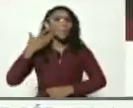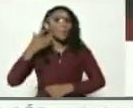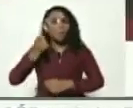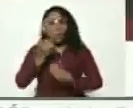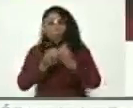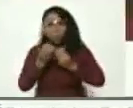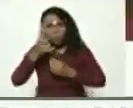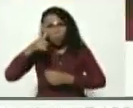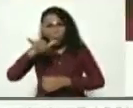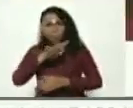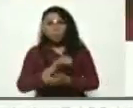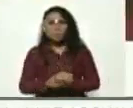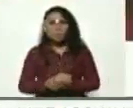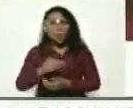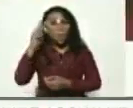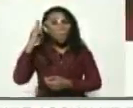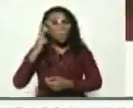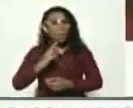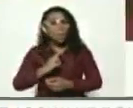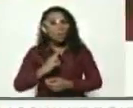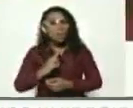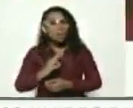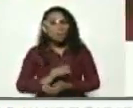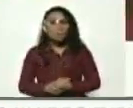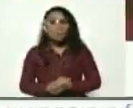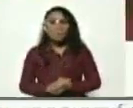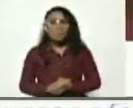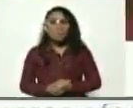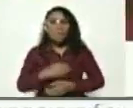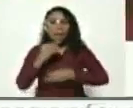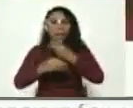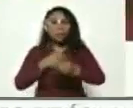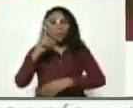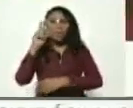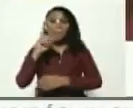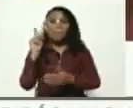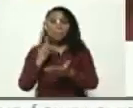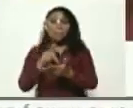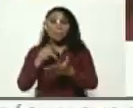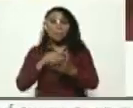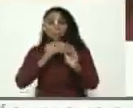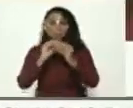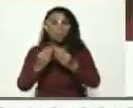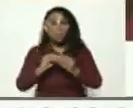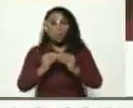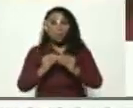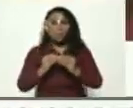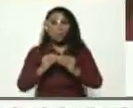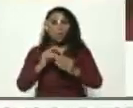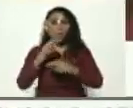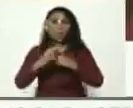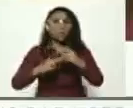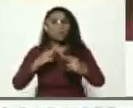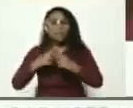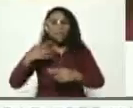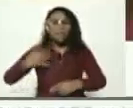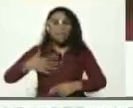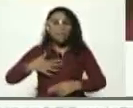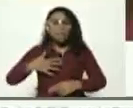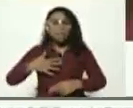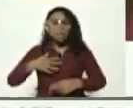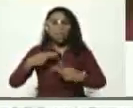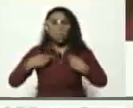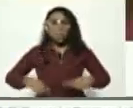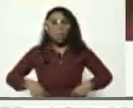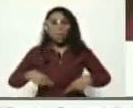pueblo. Bolívar formó también la doctrina universal de los derechos humanos.